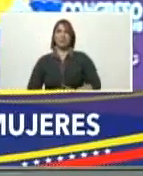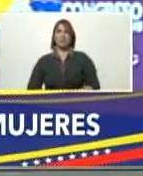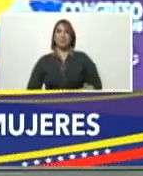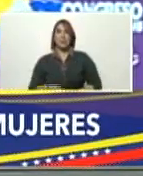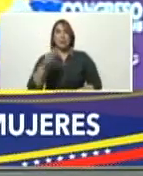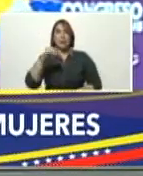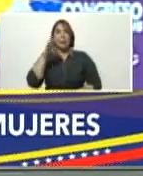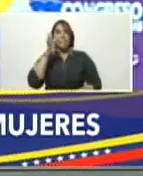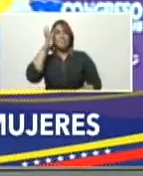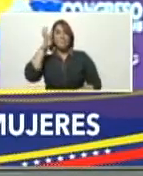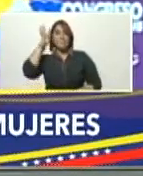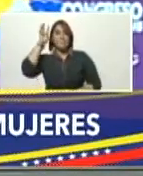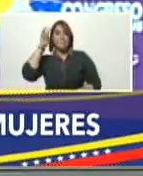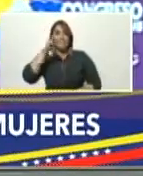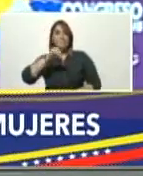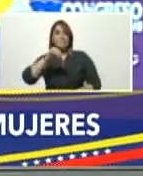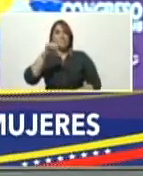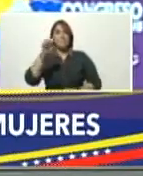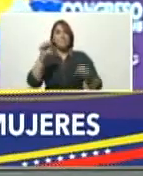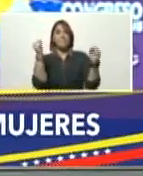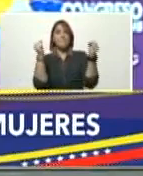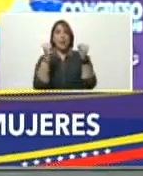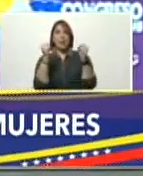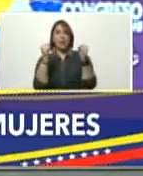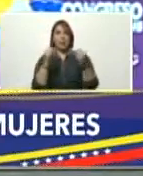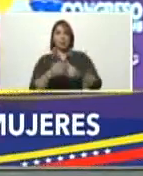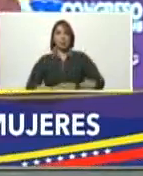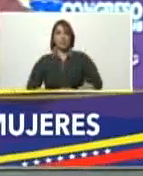Mervin se escribe con M de Mérida.